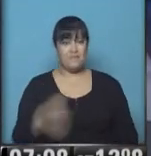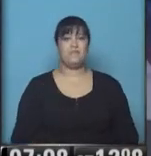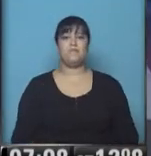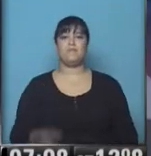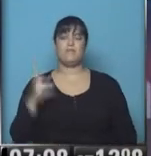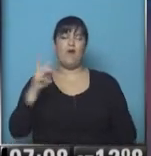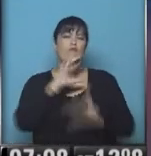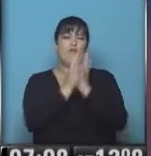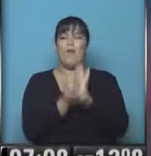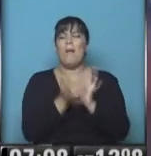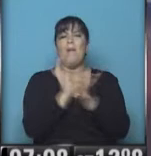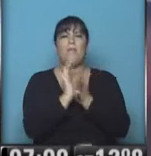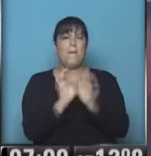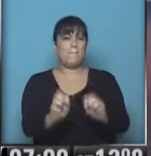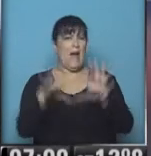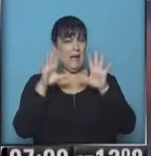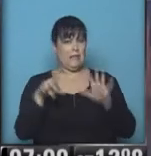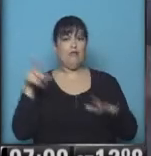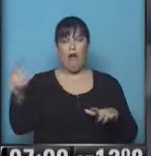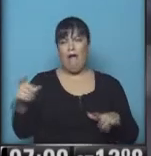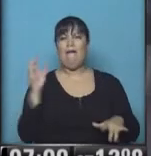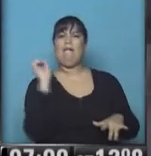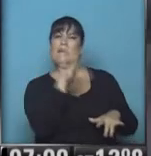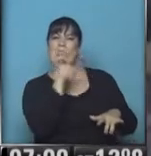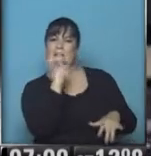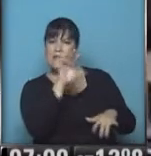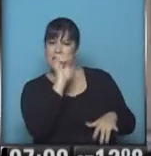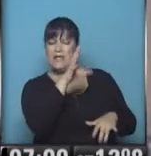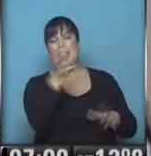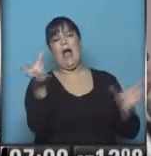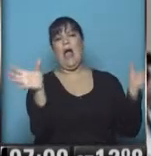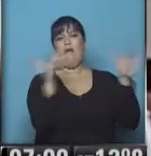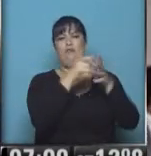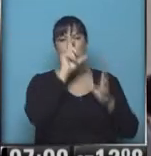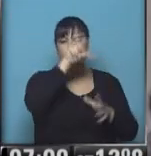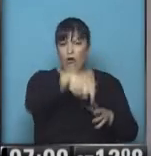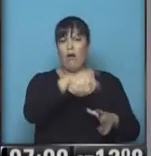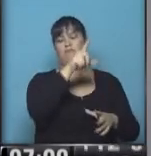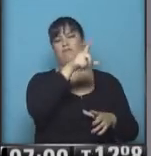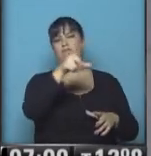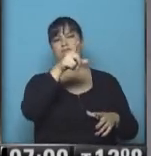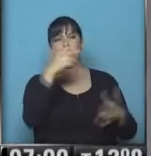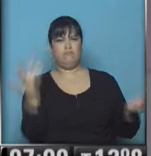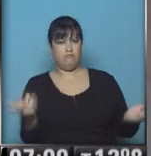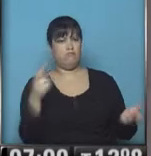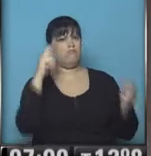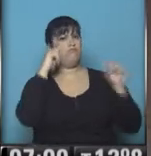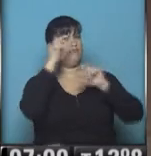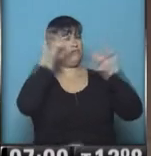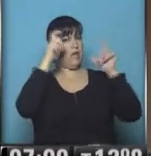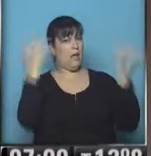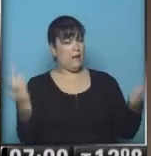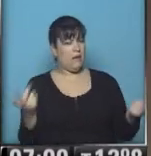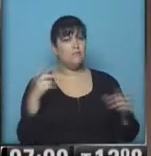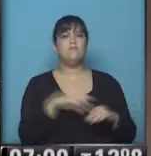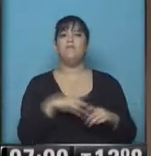sus recetas mágicas, venga a criticar a un juez que defiende a fondos buitre como es el juez Griesa, realmente llamativo al menos. Bueno, no